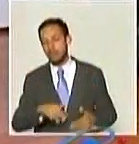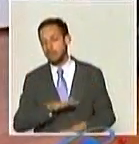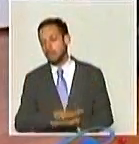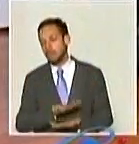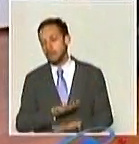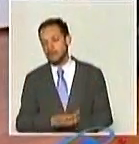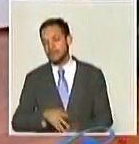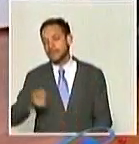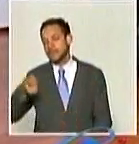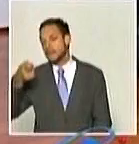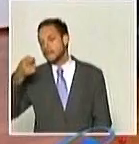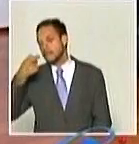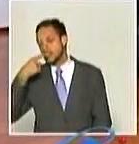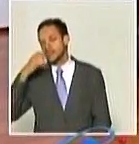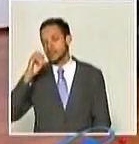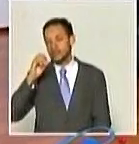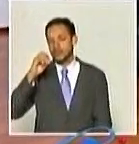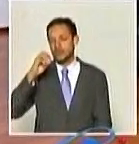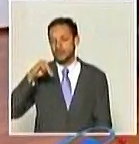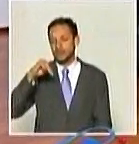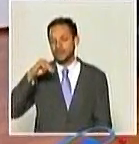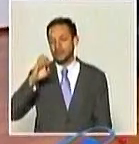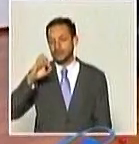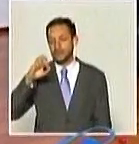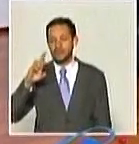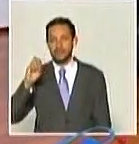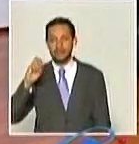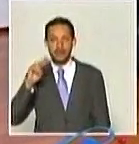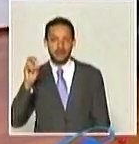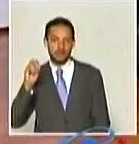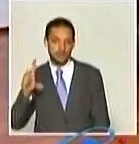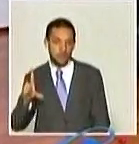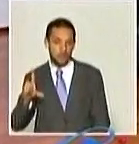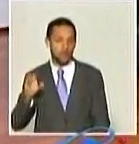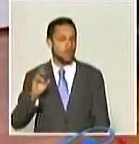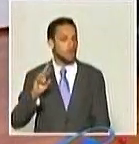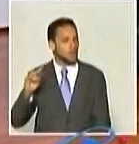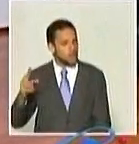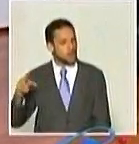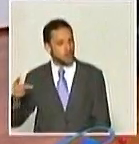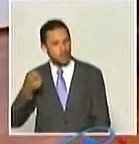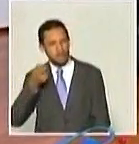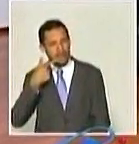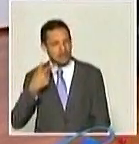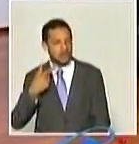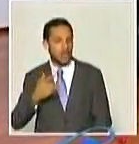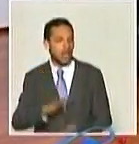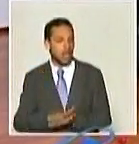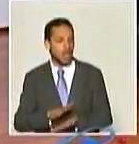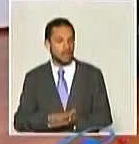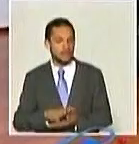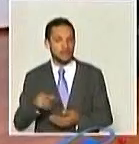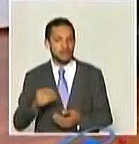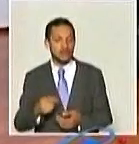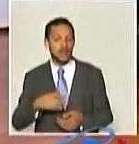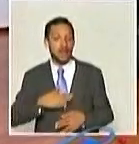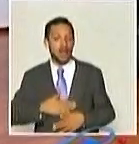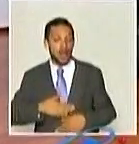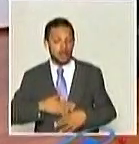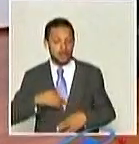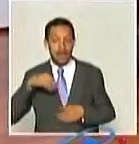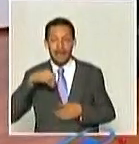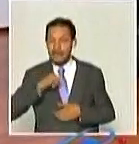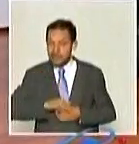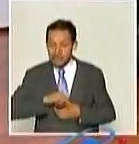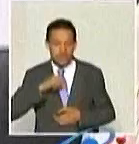con ranitidina, y la automedicación, y todo eso. Exacto. Entonces uno tiene, ahora cuando usted se enfrenta a una enfermedad, sabe que tiene que cambiar,